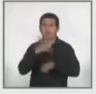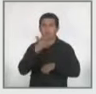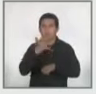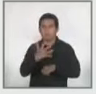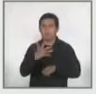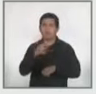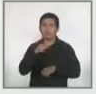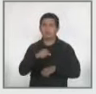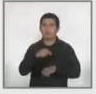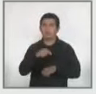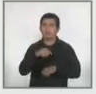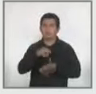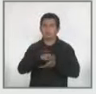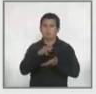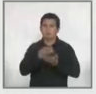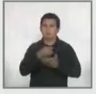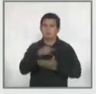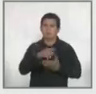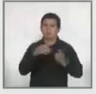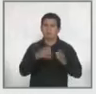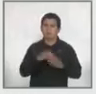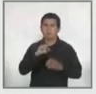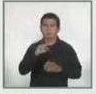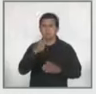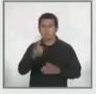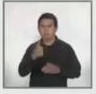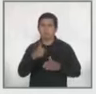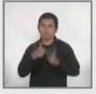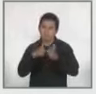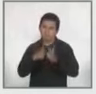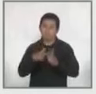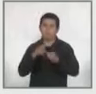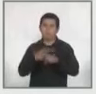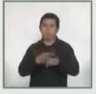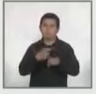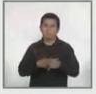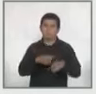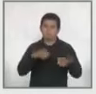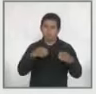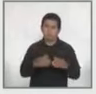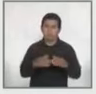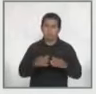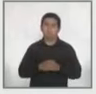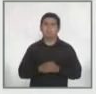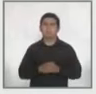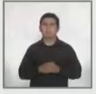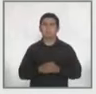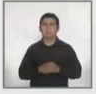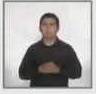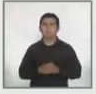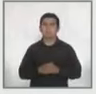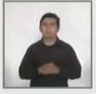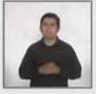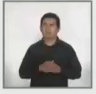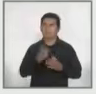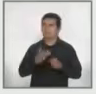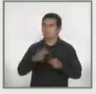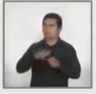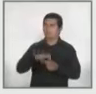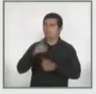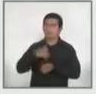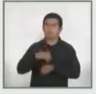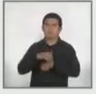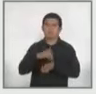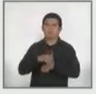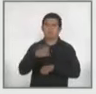número 5, Mixteca, 66 casos activos al día de hoy. Y en jurisdicción